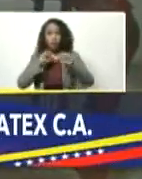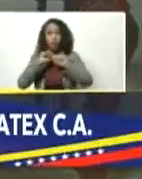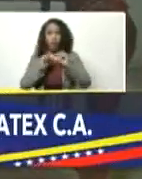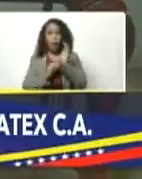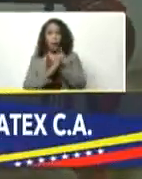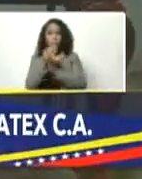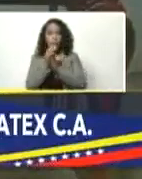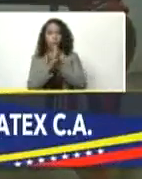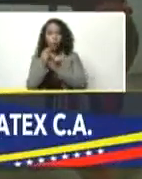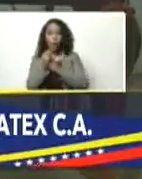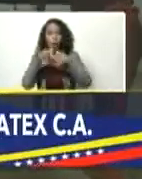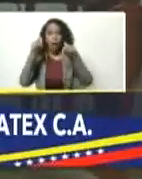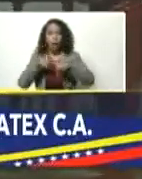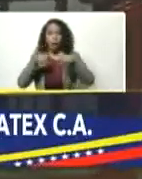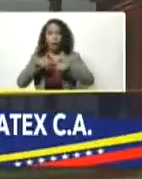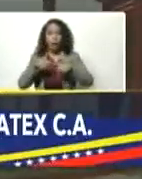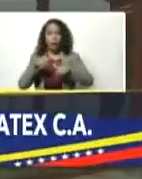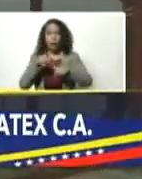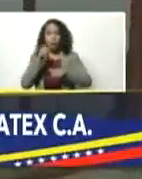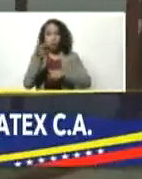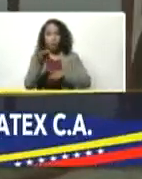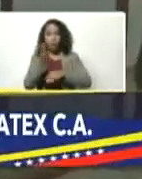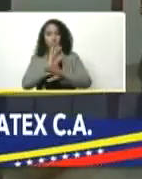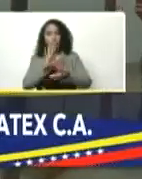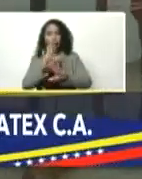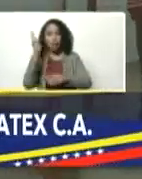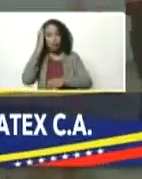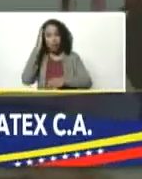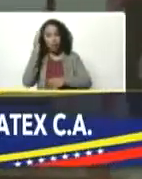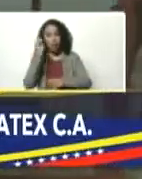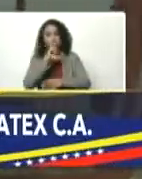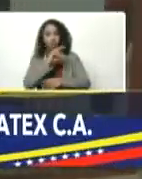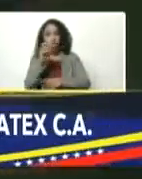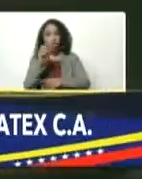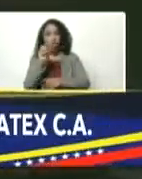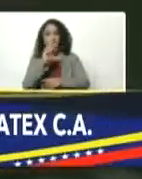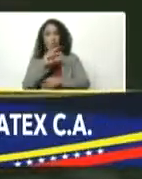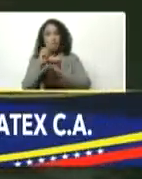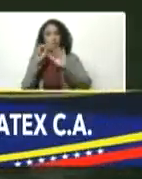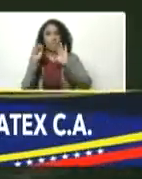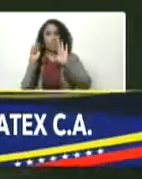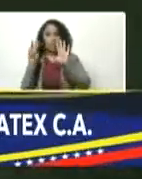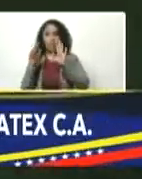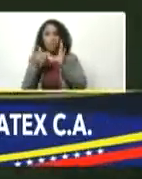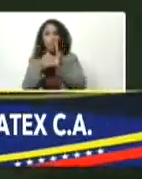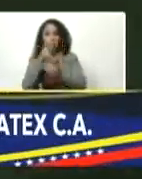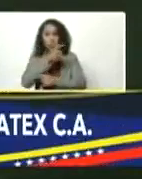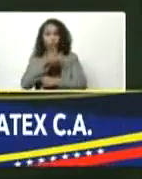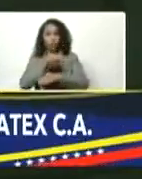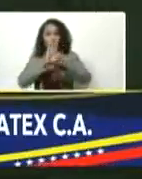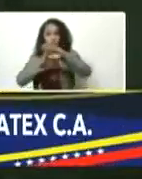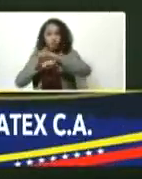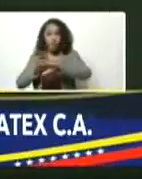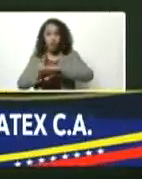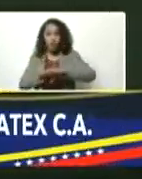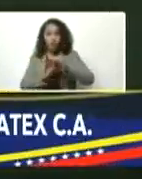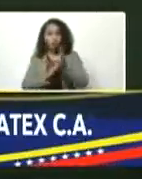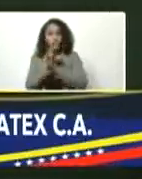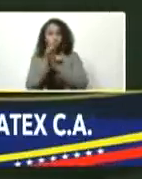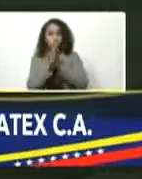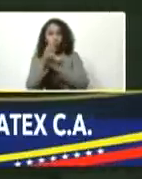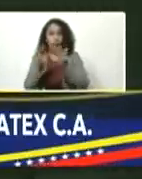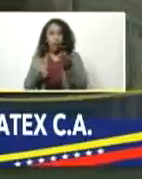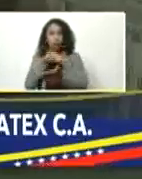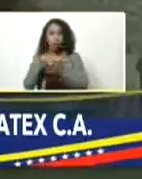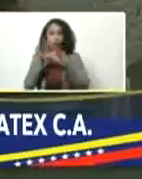emprendedor. Aquí, como usted ya sabe, hay 227 mil personas que han acudido al llamado de los emprendedores a nivel nacional, de los